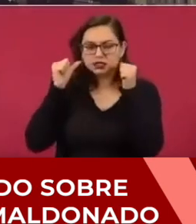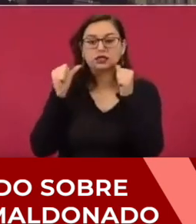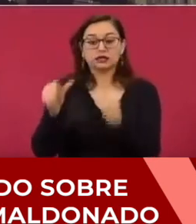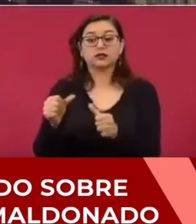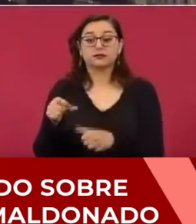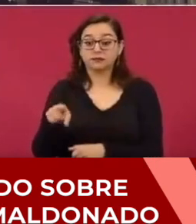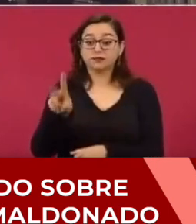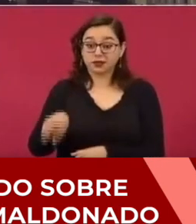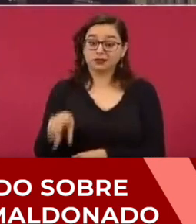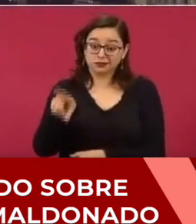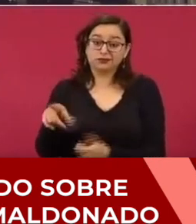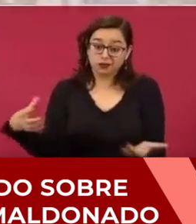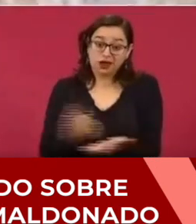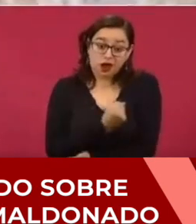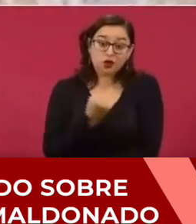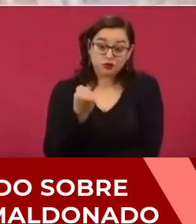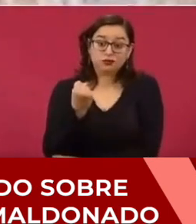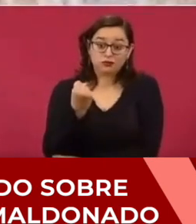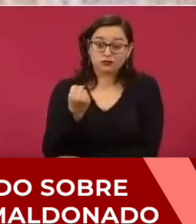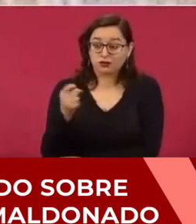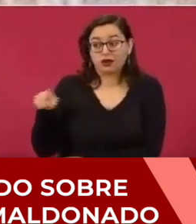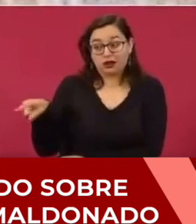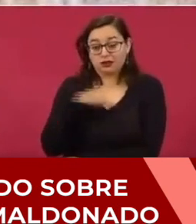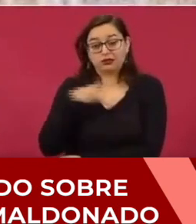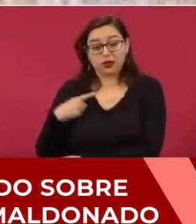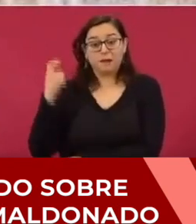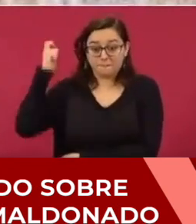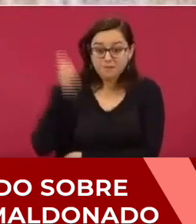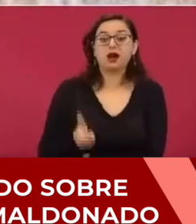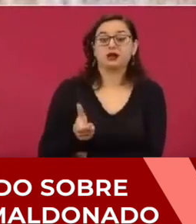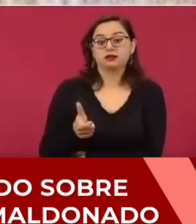había ganado ya su demanda.